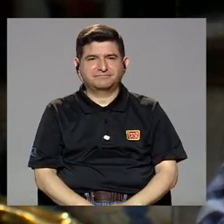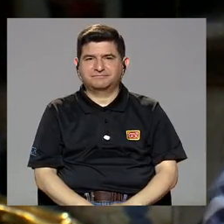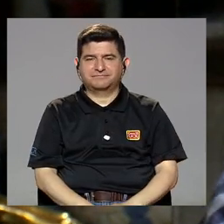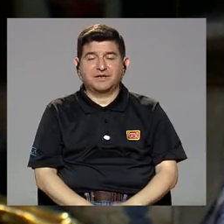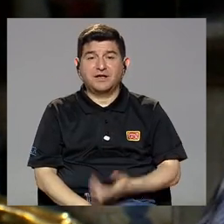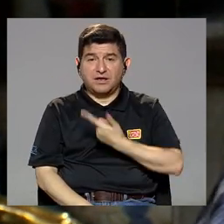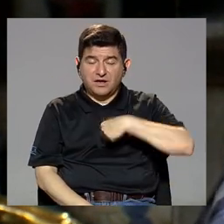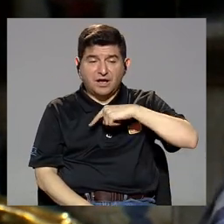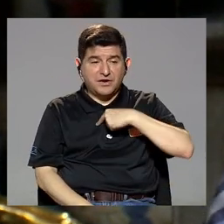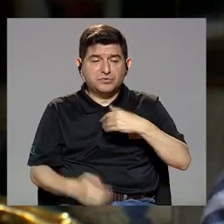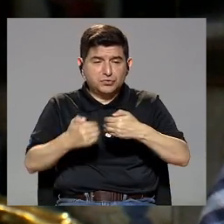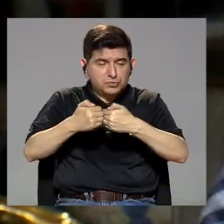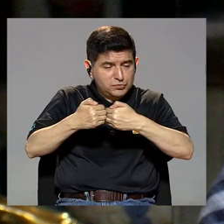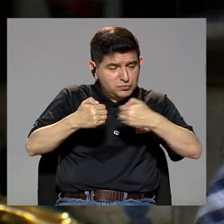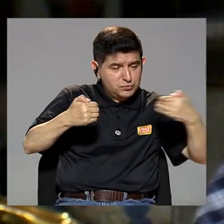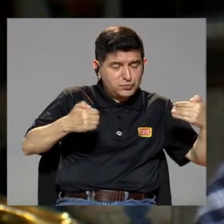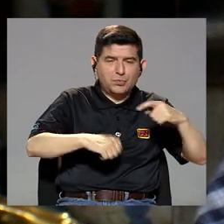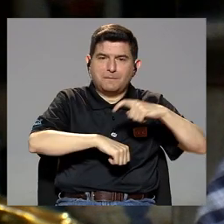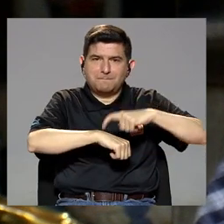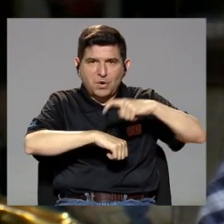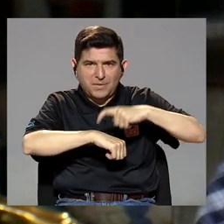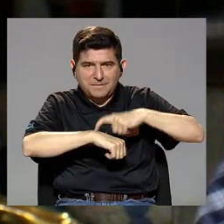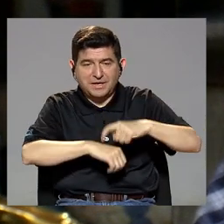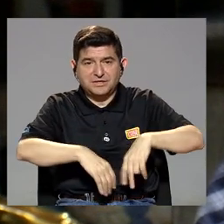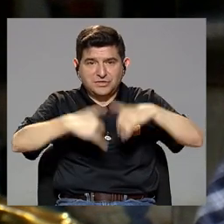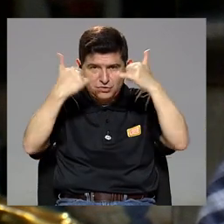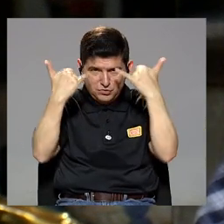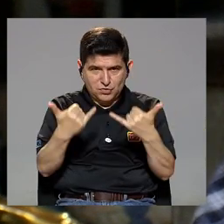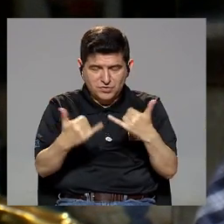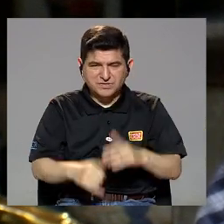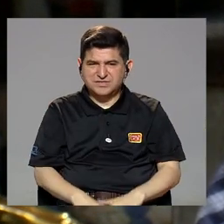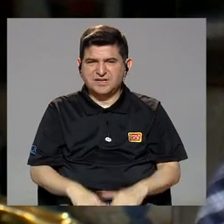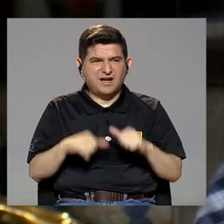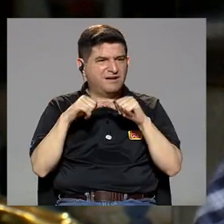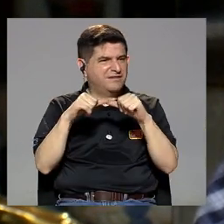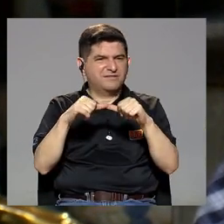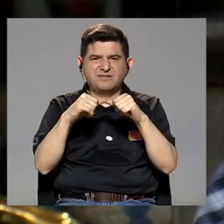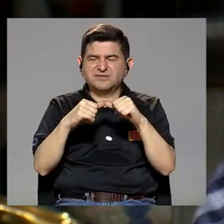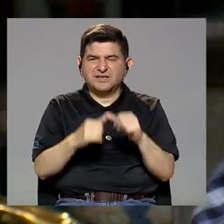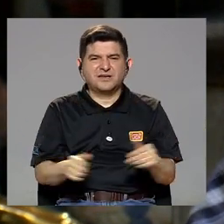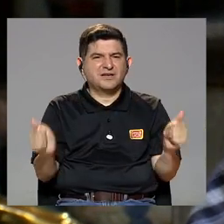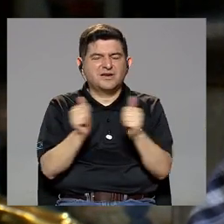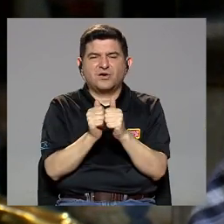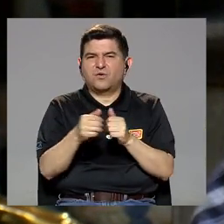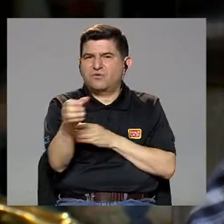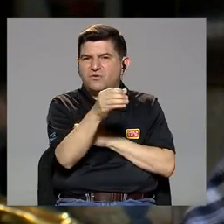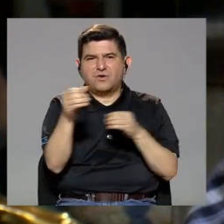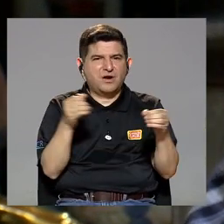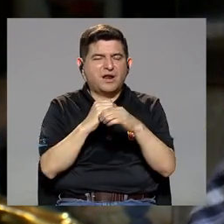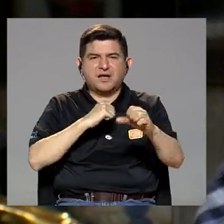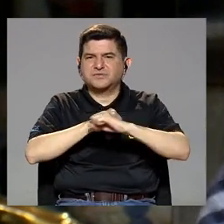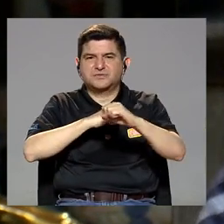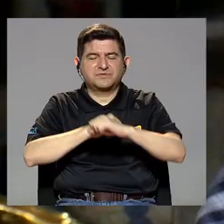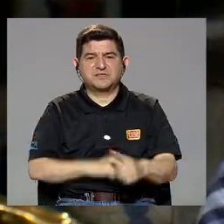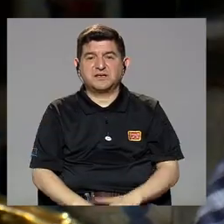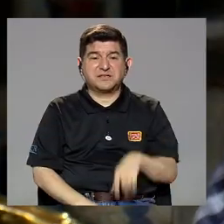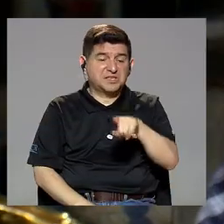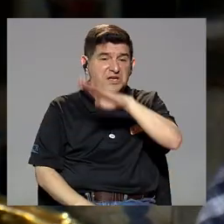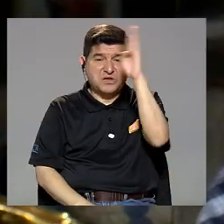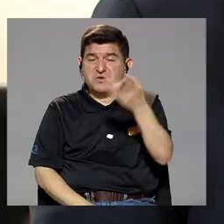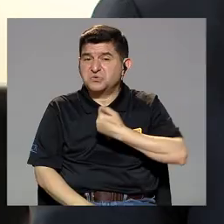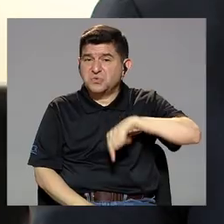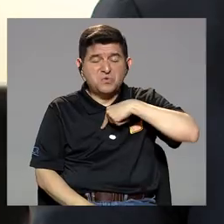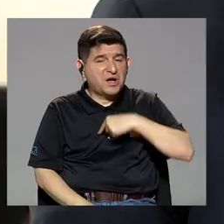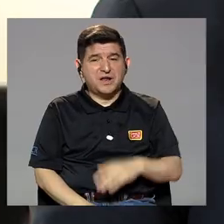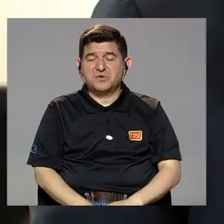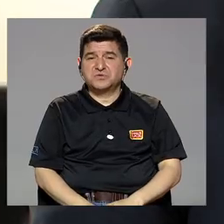island llegó un momento en que ya desistimos del todo de las agencias preparamos tiene a la agencia si nunca nos dieron a dar humanos